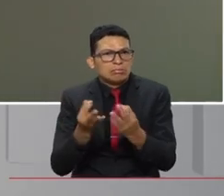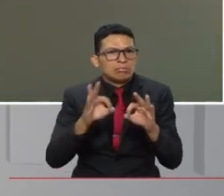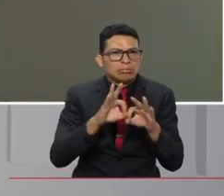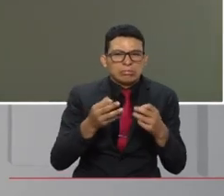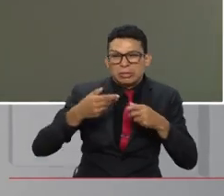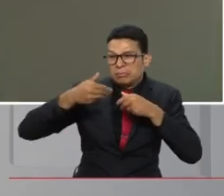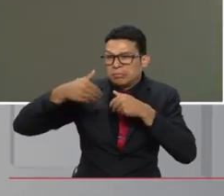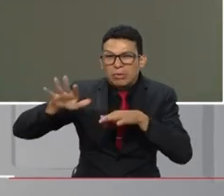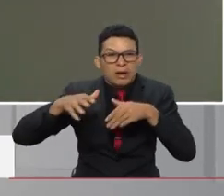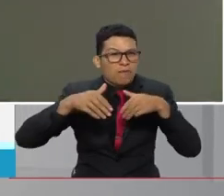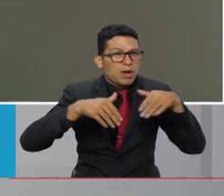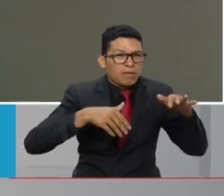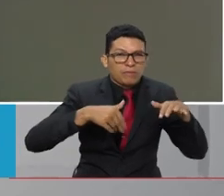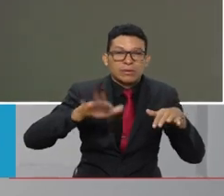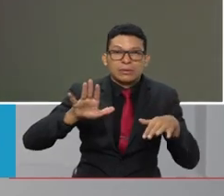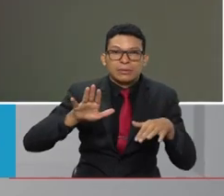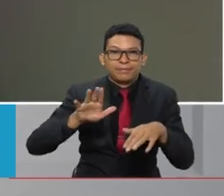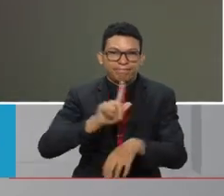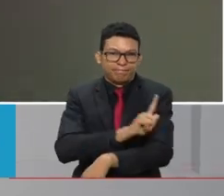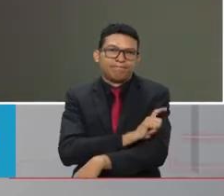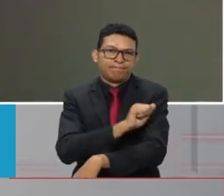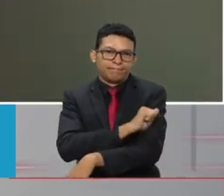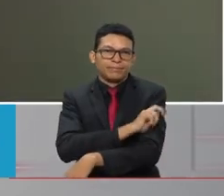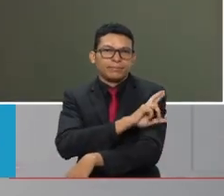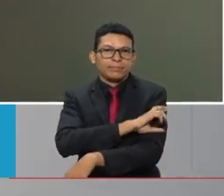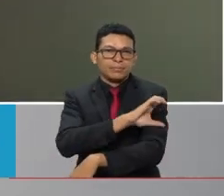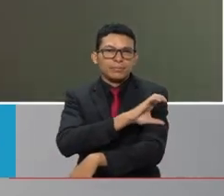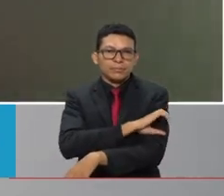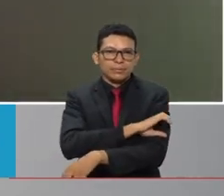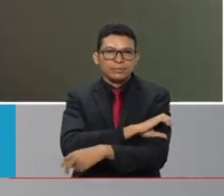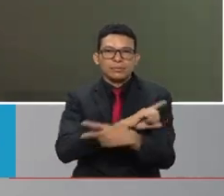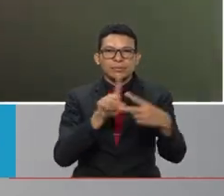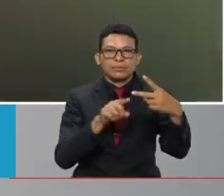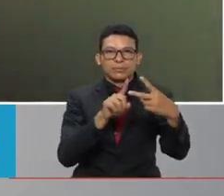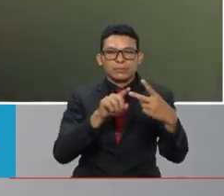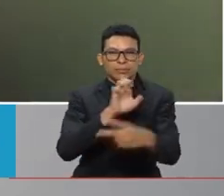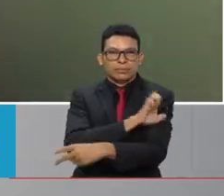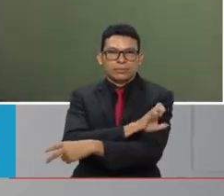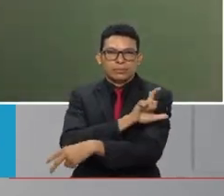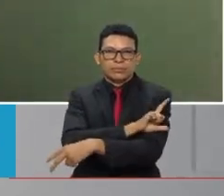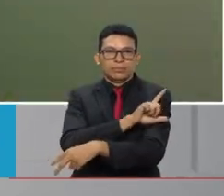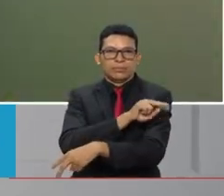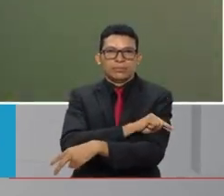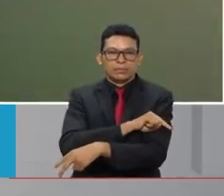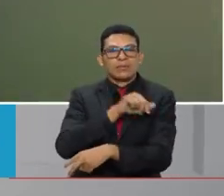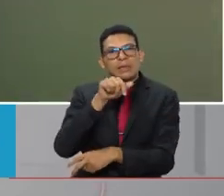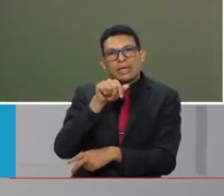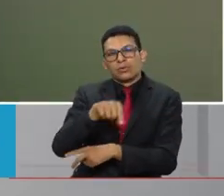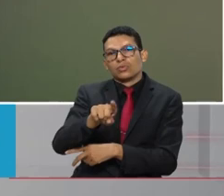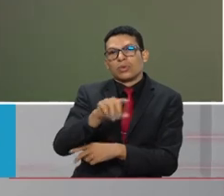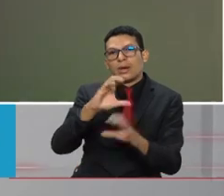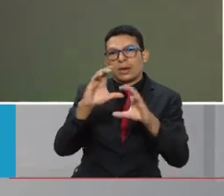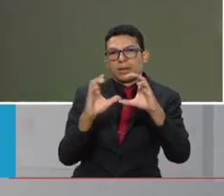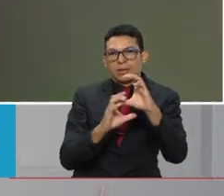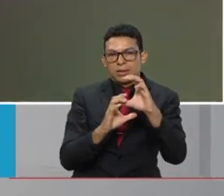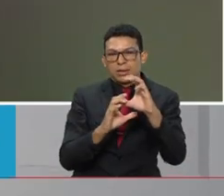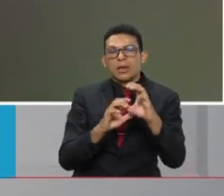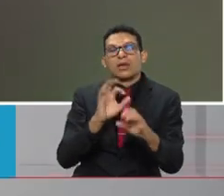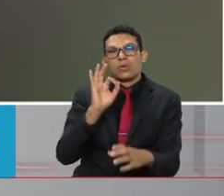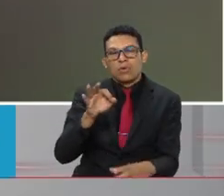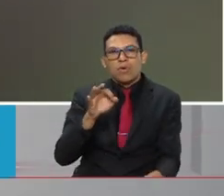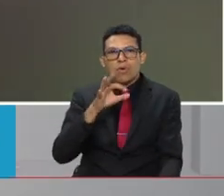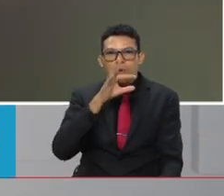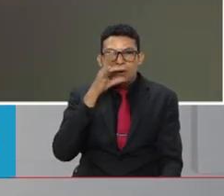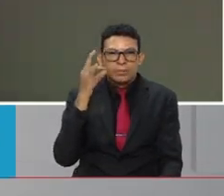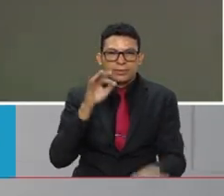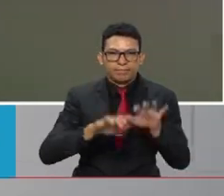de Agoberto Ramos de las FARC y el ELN en la vereda La Aguada del municipio de Silvia, en Cauca. Así lo dio a conocer Luis Alfredo Muela, secretario